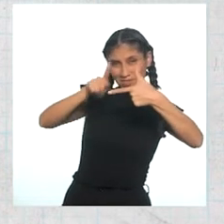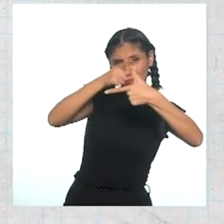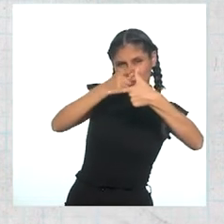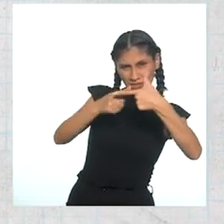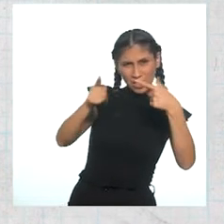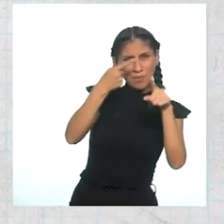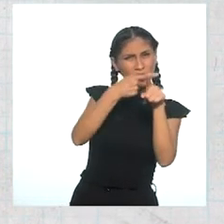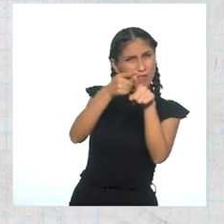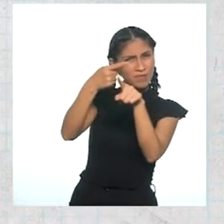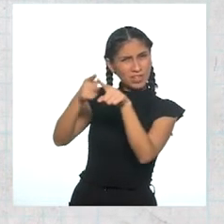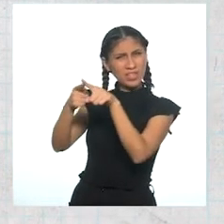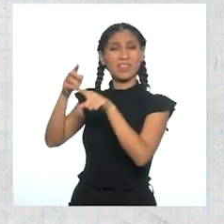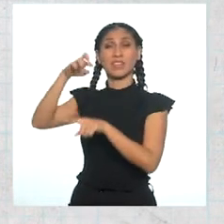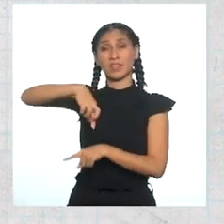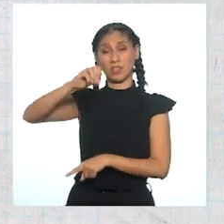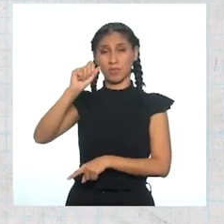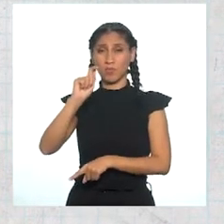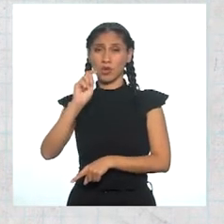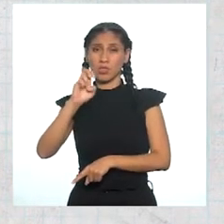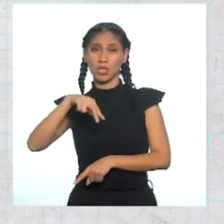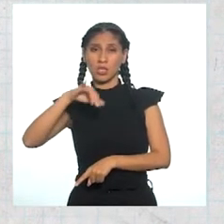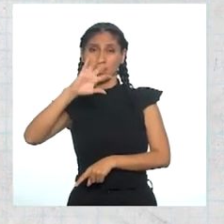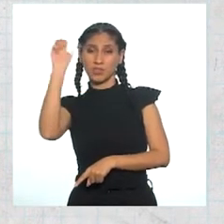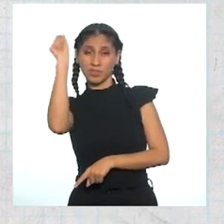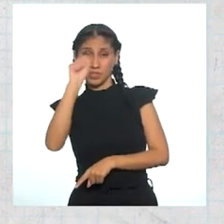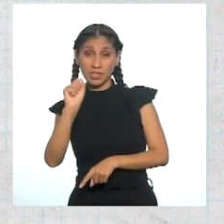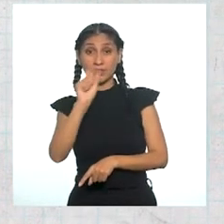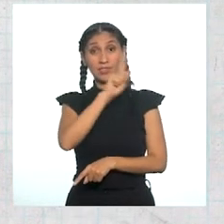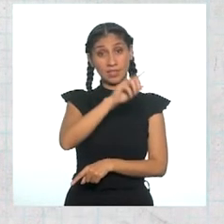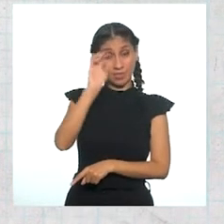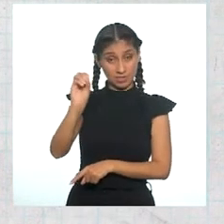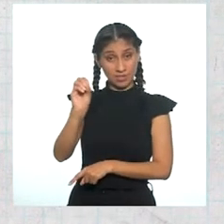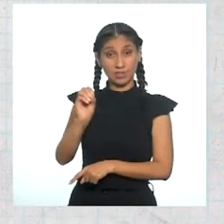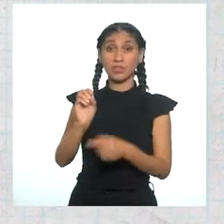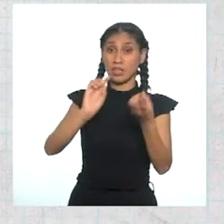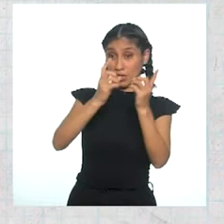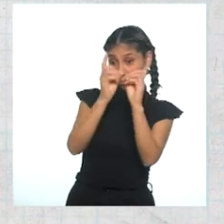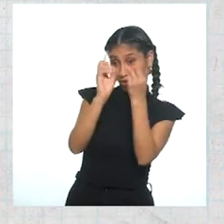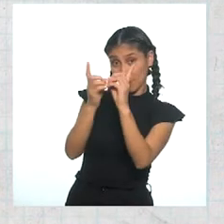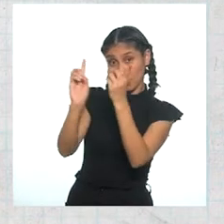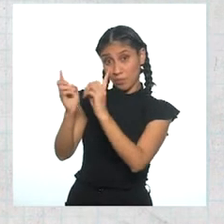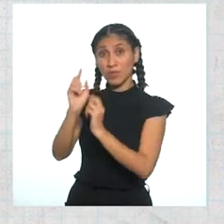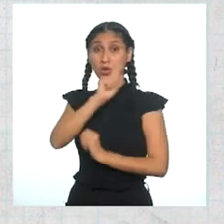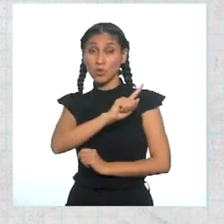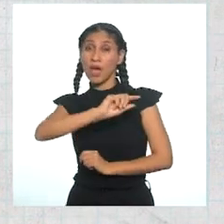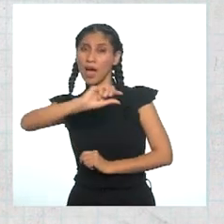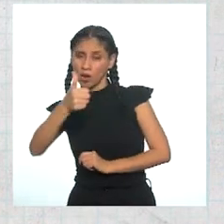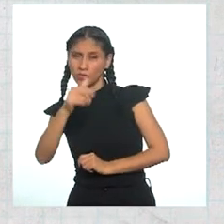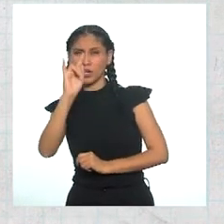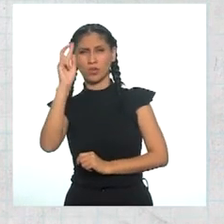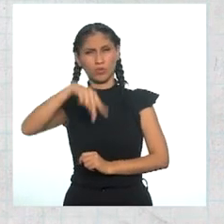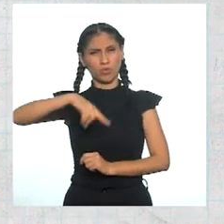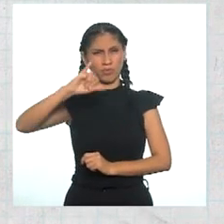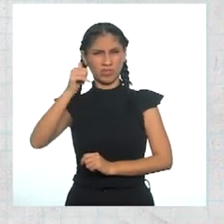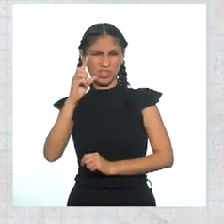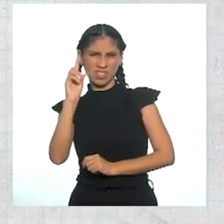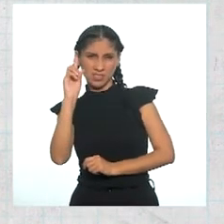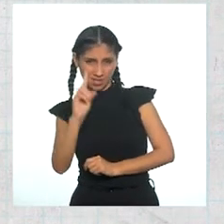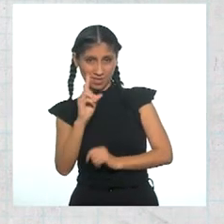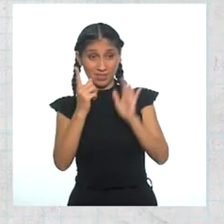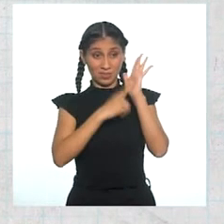potencias cuadradas de 10 como se pasen de una a otra unidad. Cuando es de una